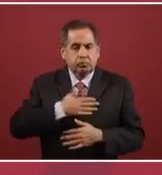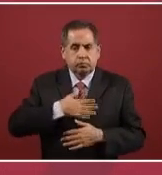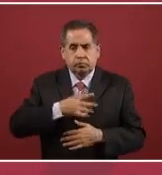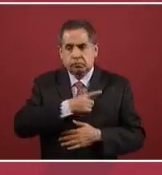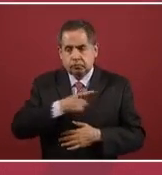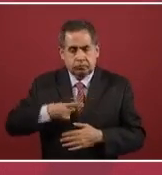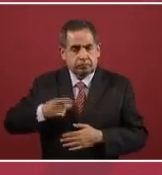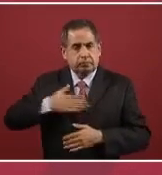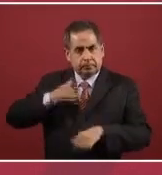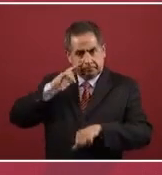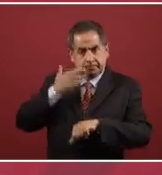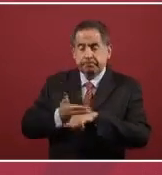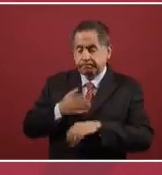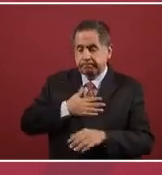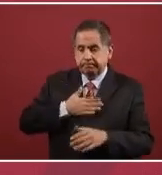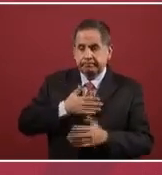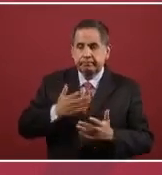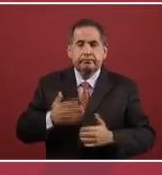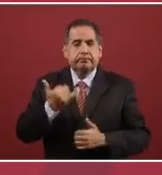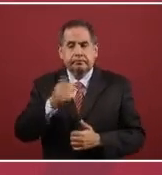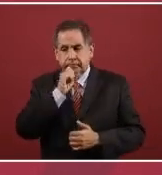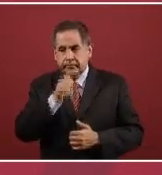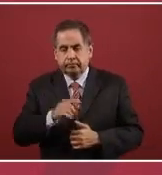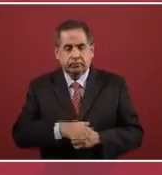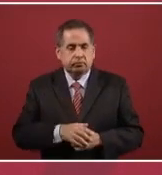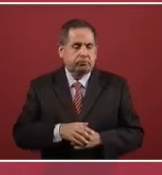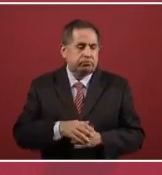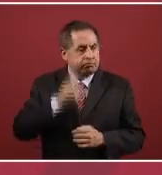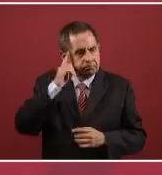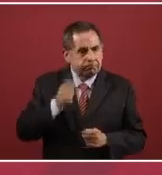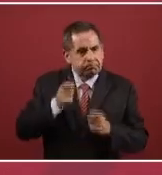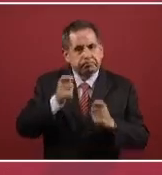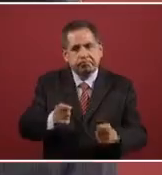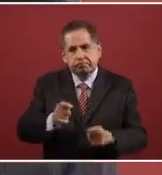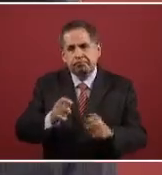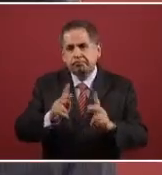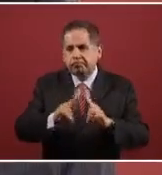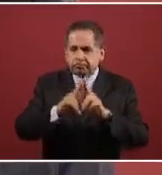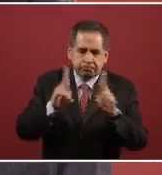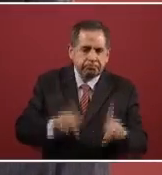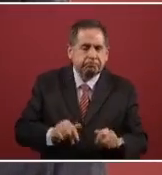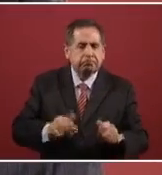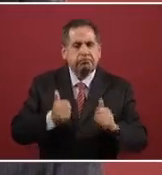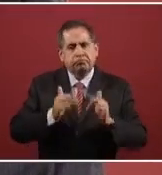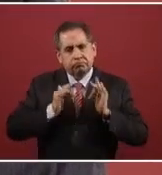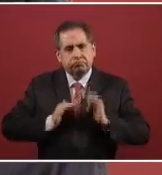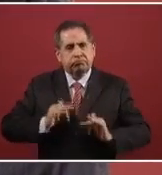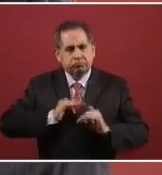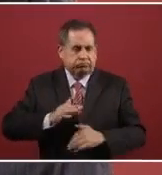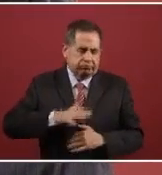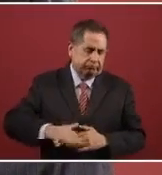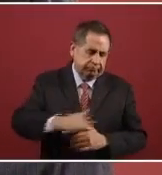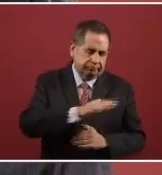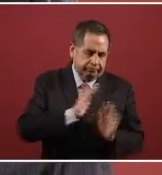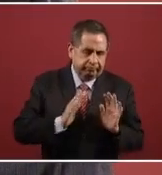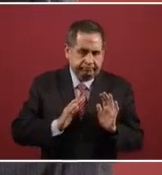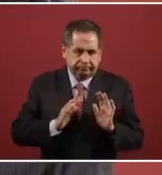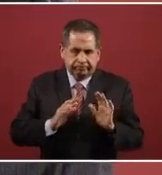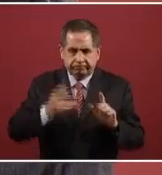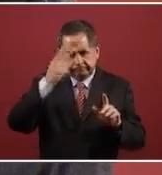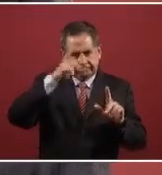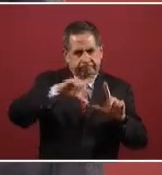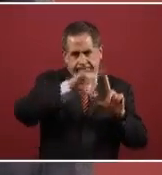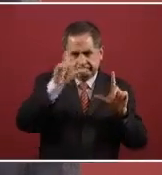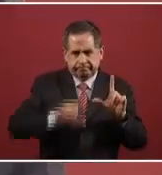con mi responsabilidad y garantizar la paz y la tranquilidad en nuestro